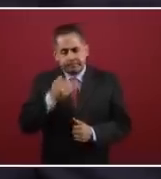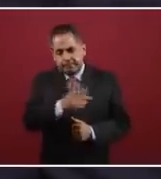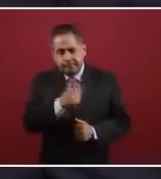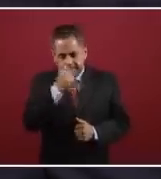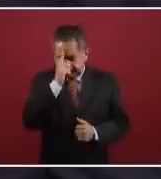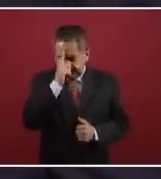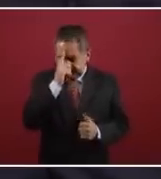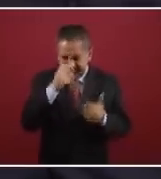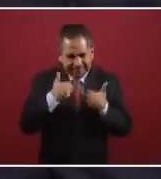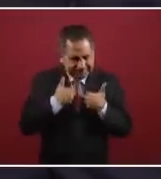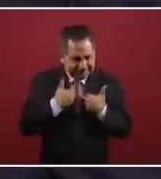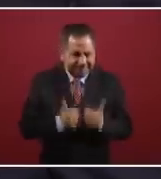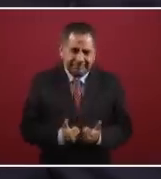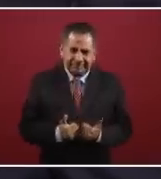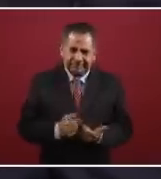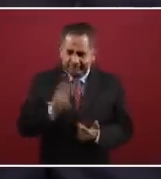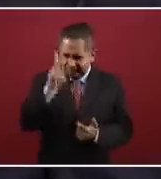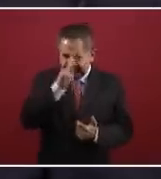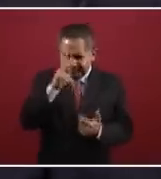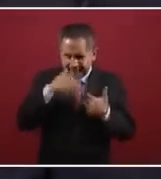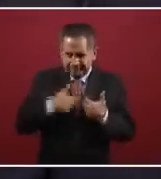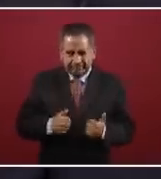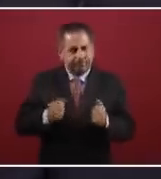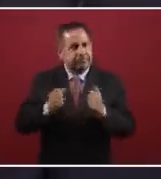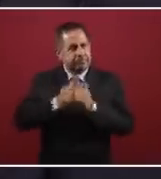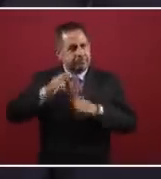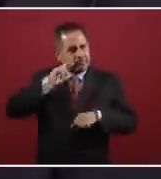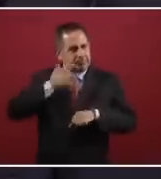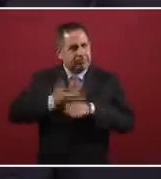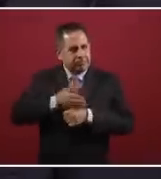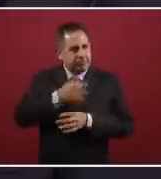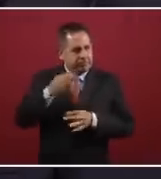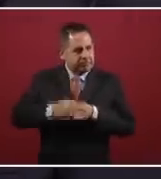sensatez, que se actúe con responsabilidad